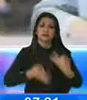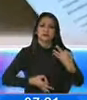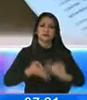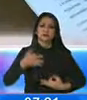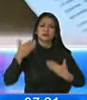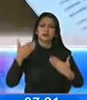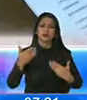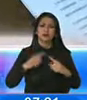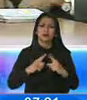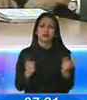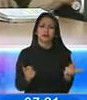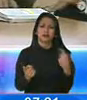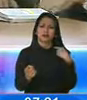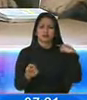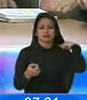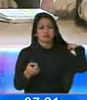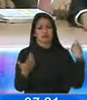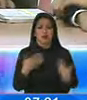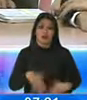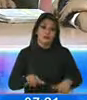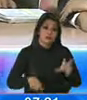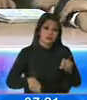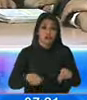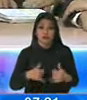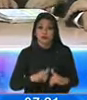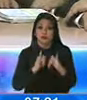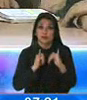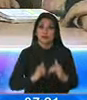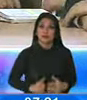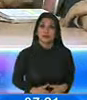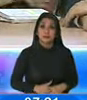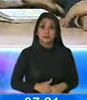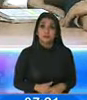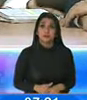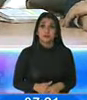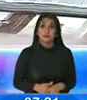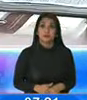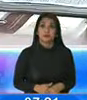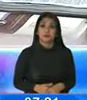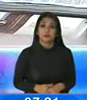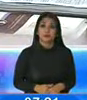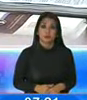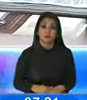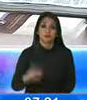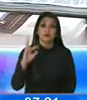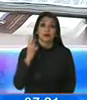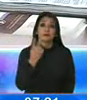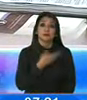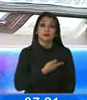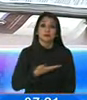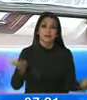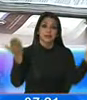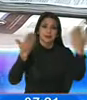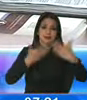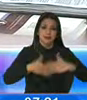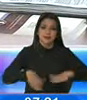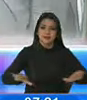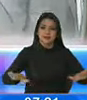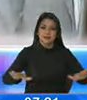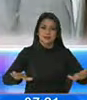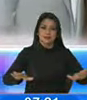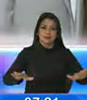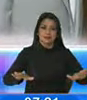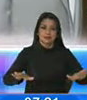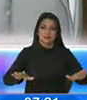político. ¿Cuál puede ser el desenlace de esto? Bueno, una vez que el vicepresidente dejó de ser como